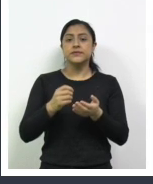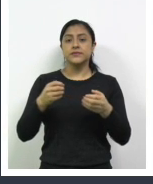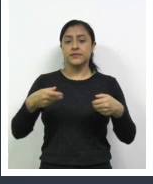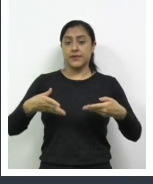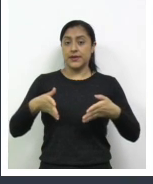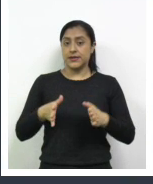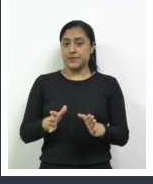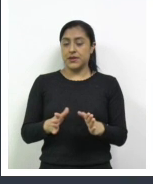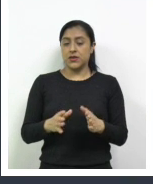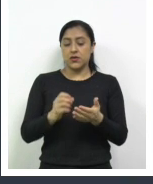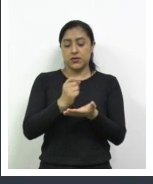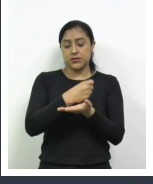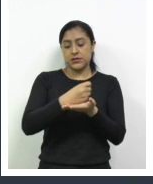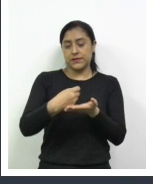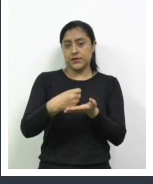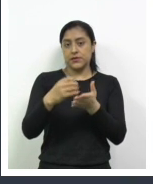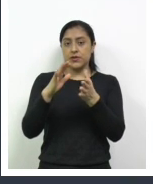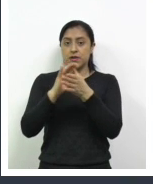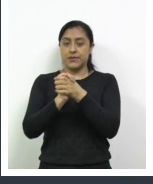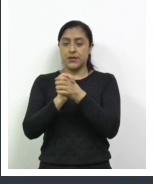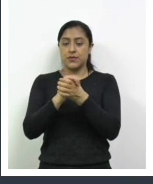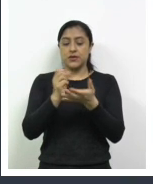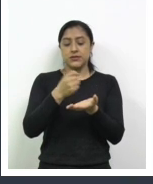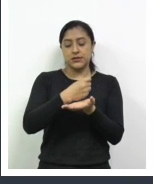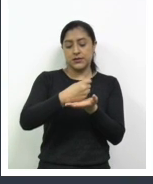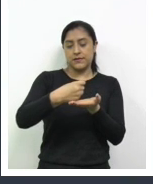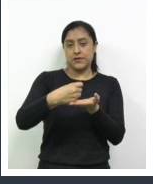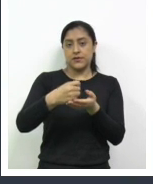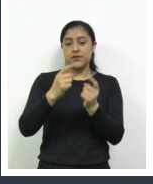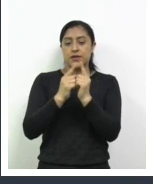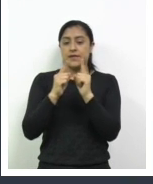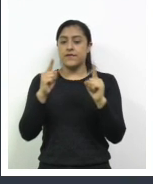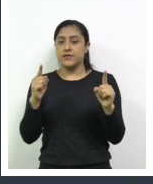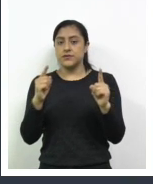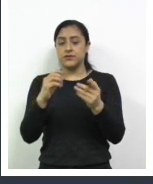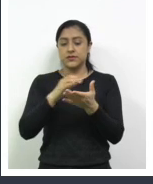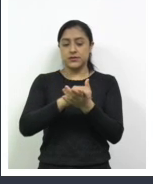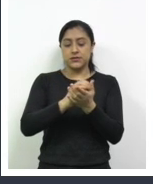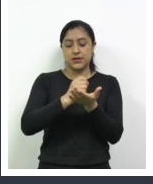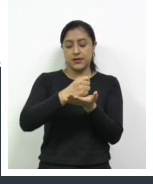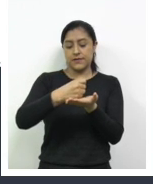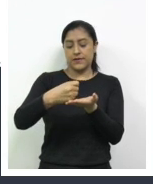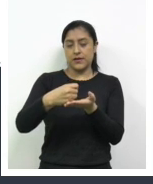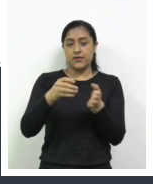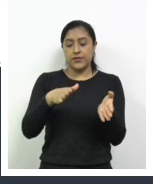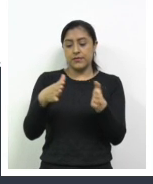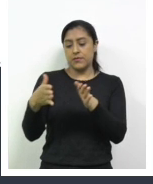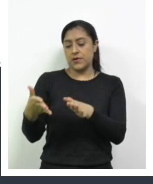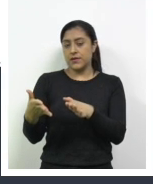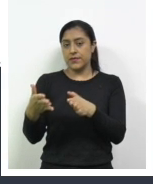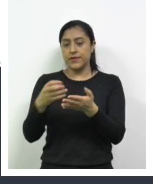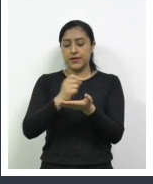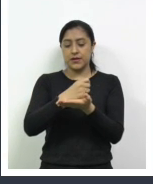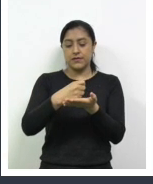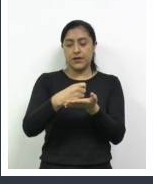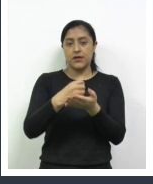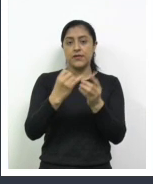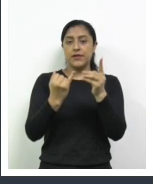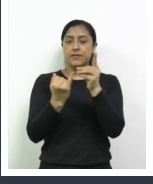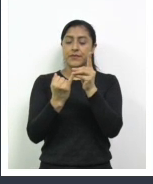son certificación de nación certificado de matrimonio certificado de divorcio certificado de defunción